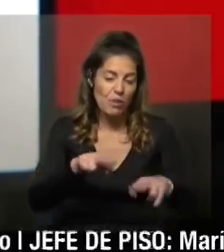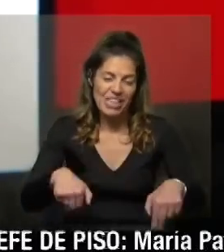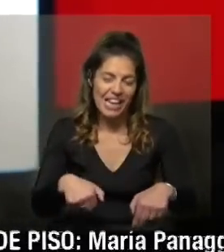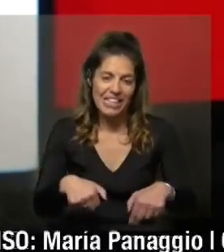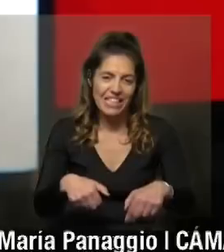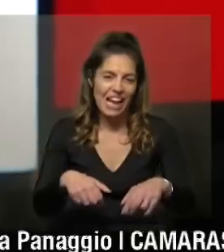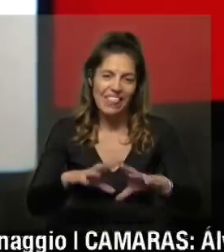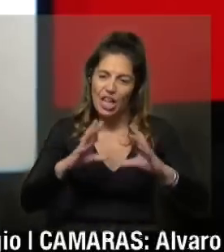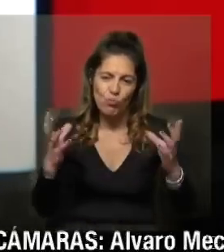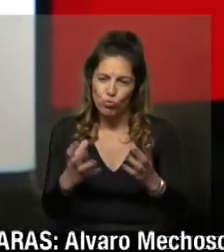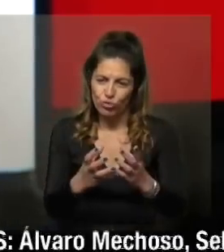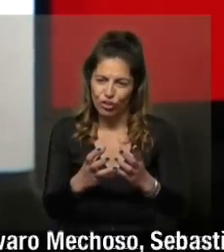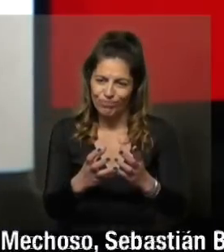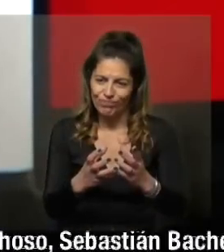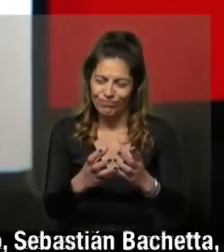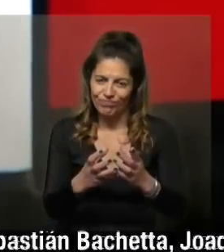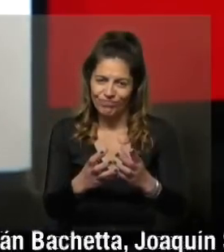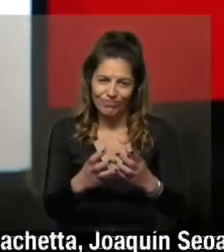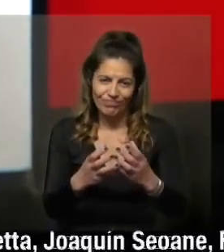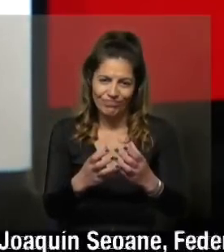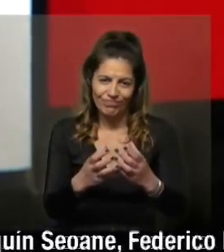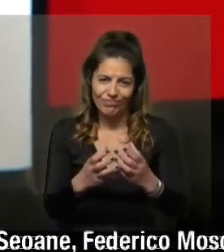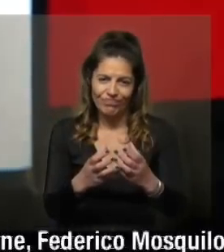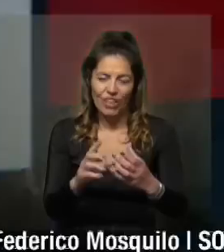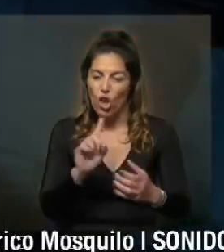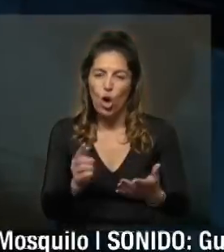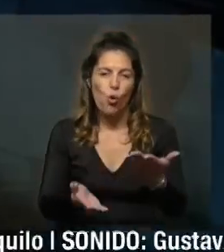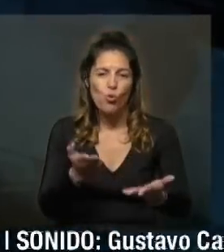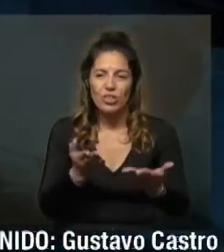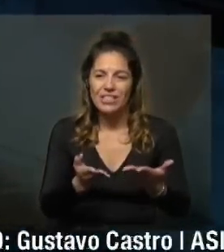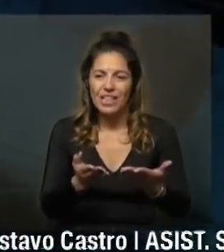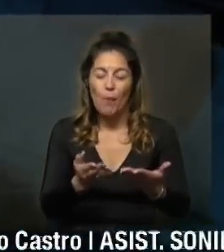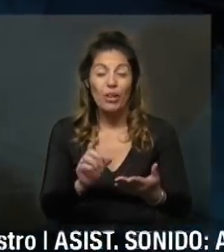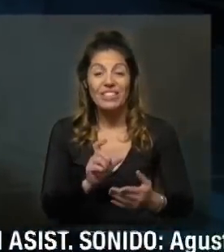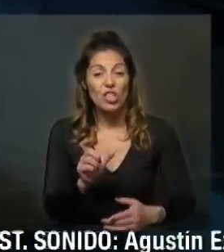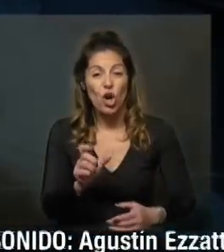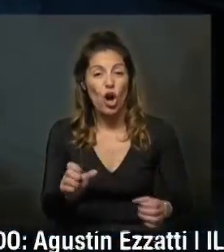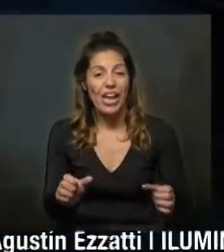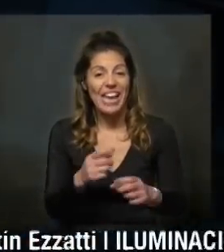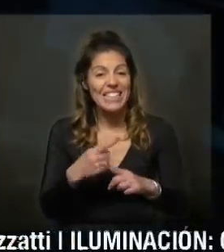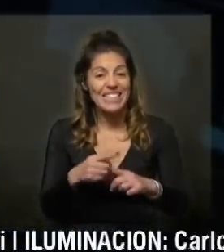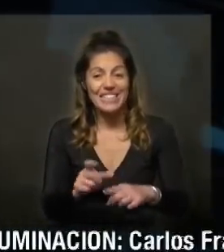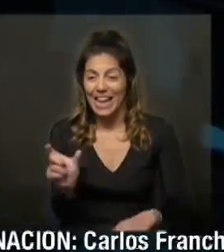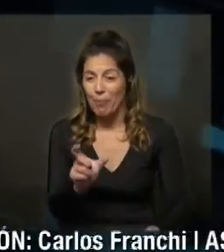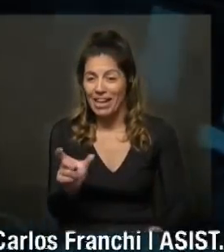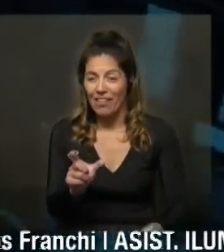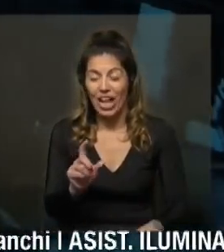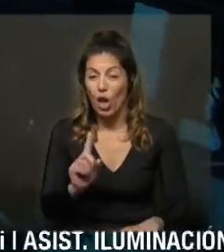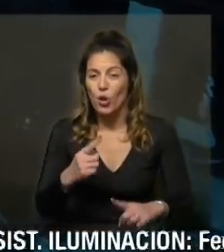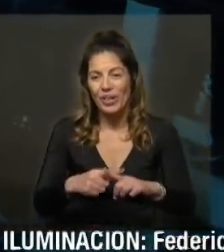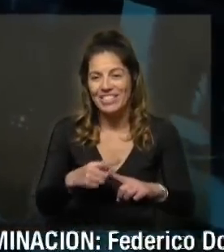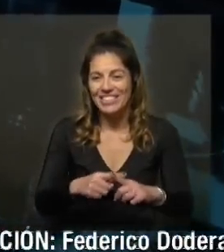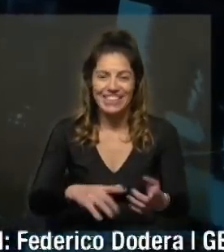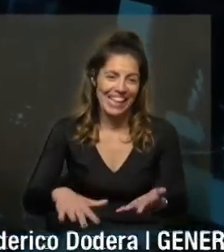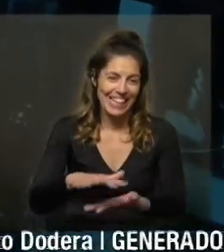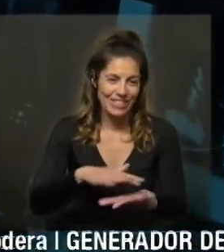tierra de la faz de la tierra muy bien porque a veces si no existieron las palabras no existiría el hecho Claro claro y